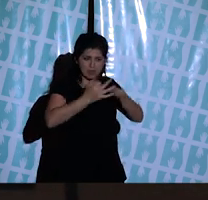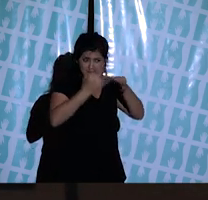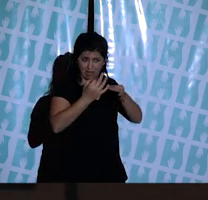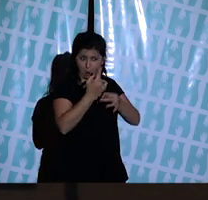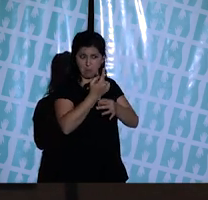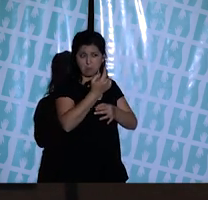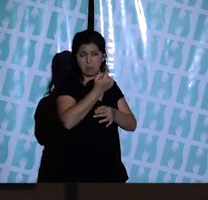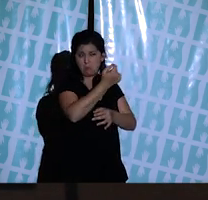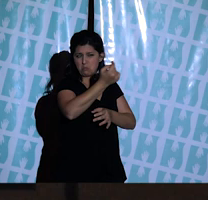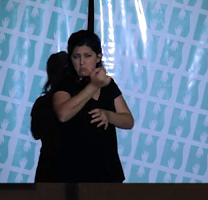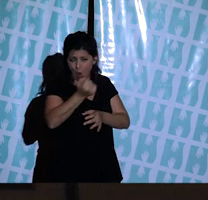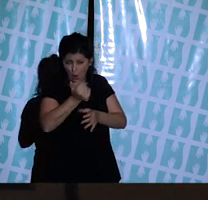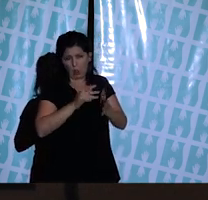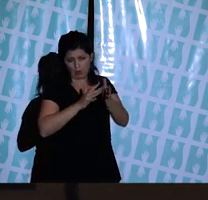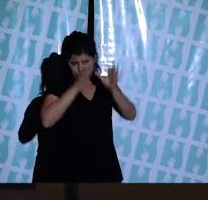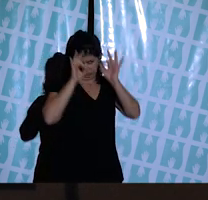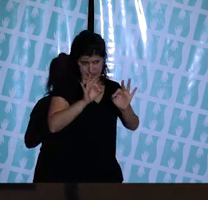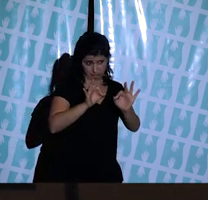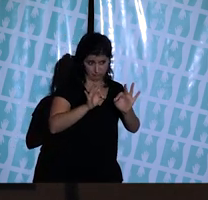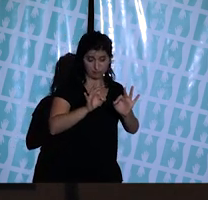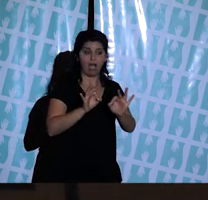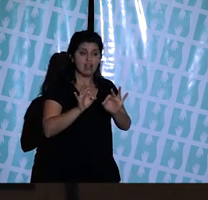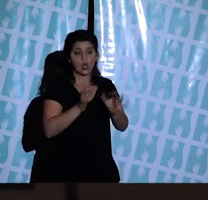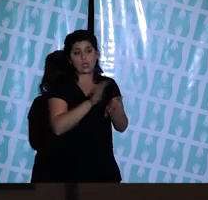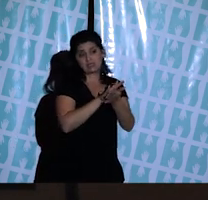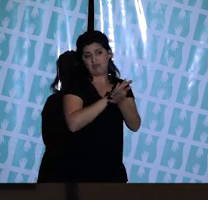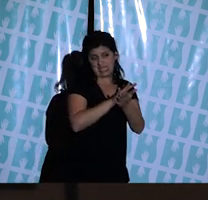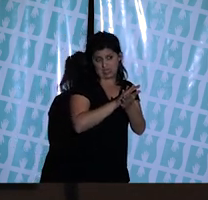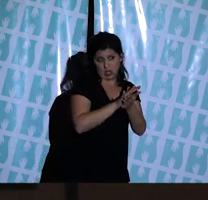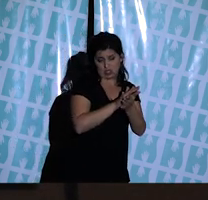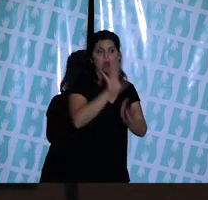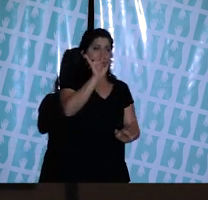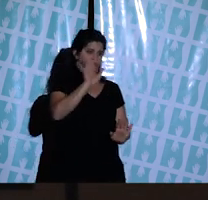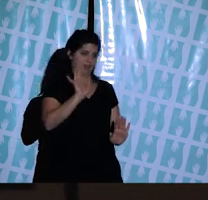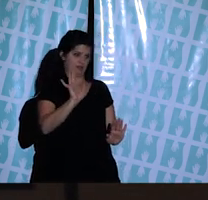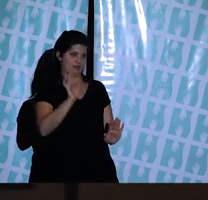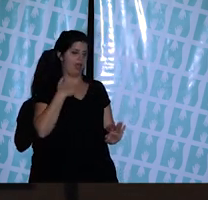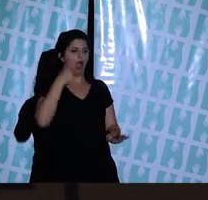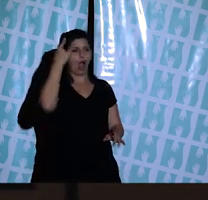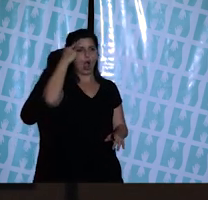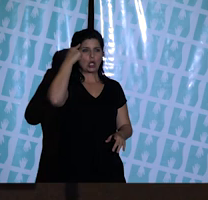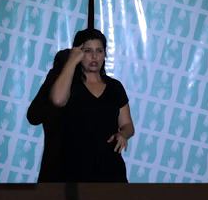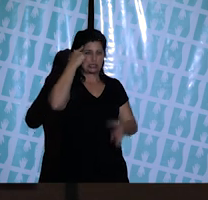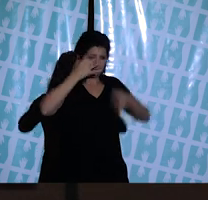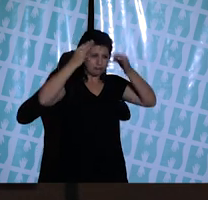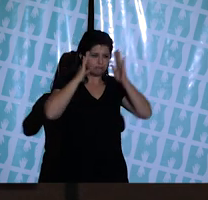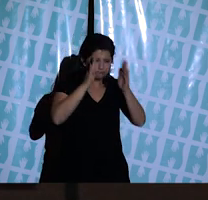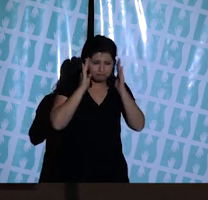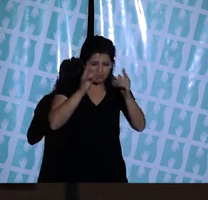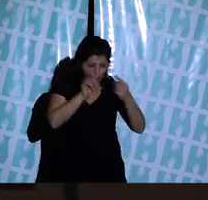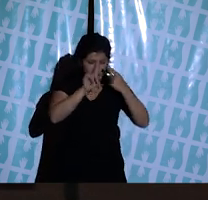fumar son métodos simples pero difíciles, ¿no? Y es la conciencia plena, el mindfulness tan famoso, pero